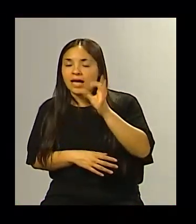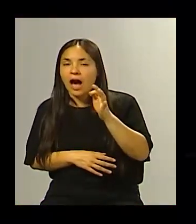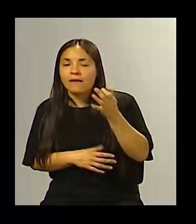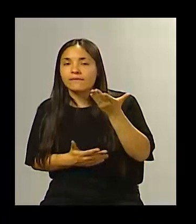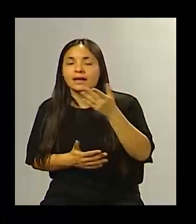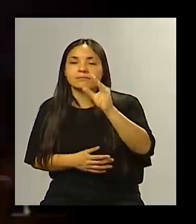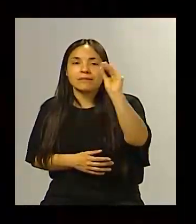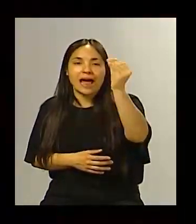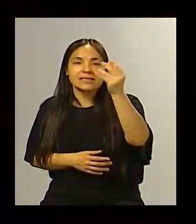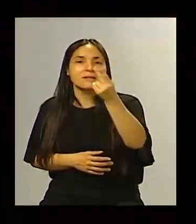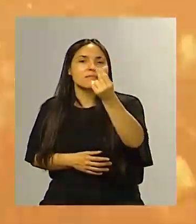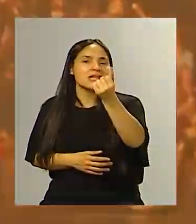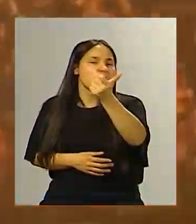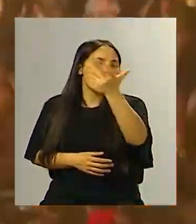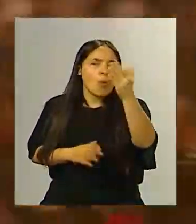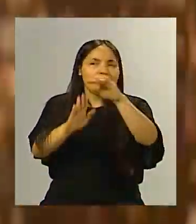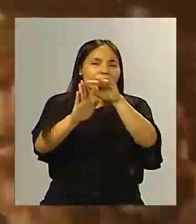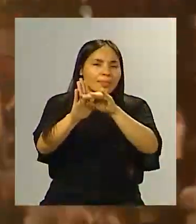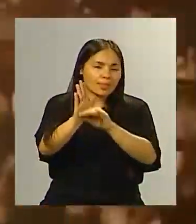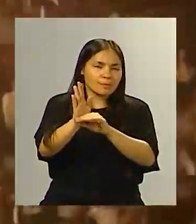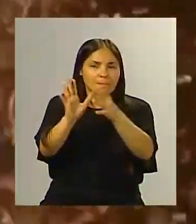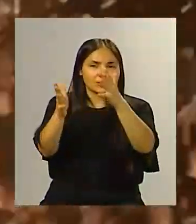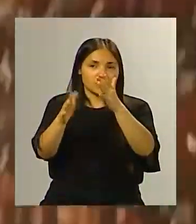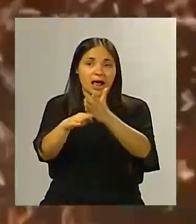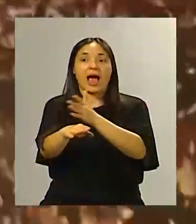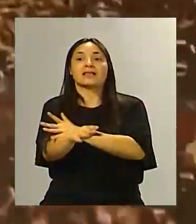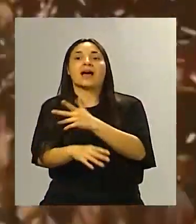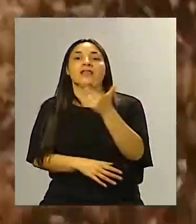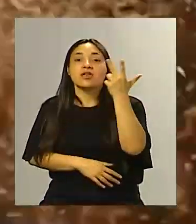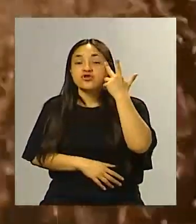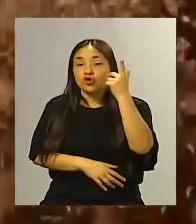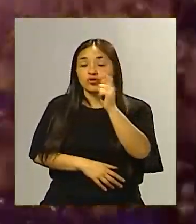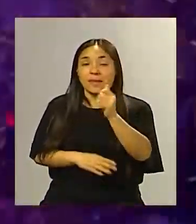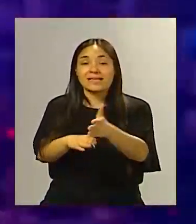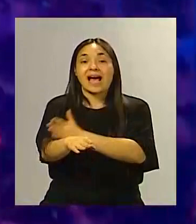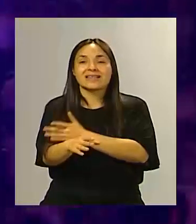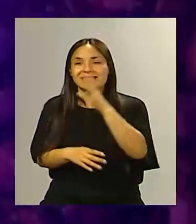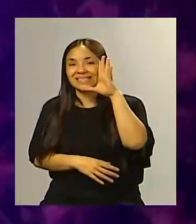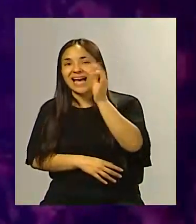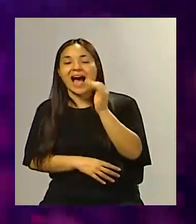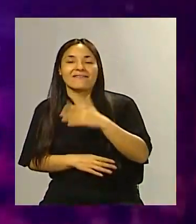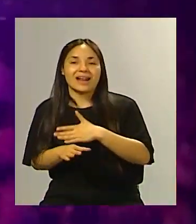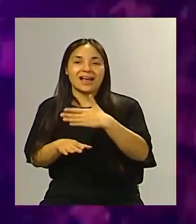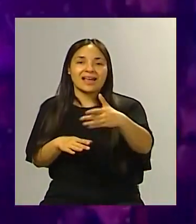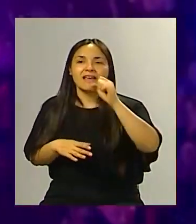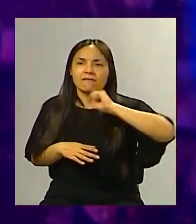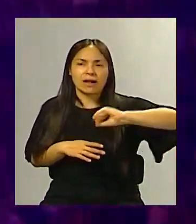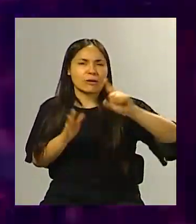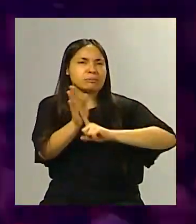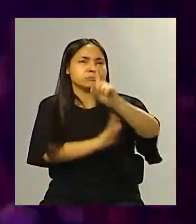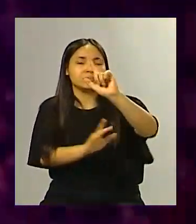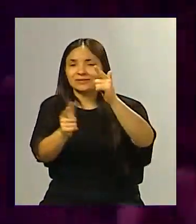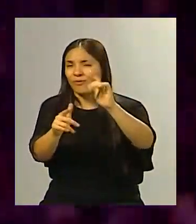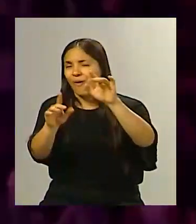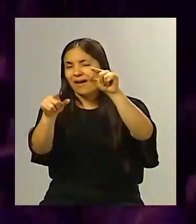Argentina. Hablando de, no sé, 20 meses antes, 18 meses antes, es un poco más fácil de prever